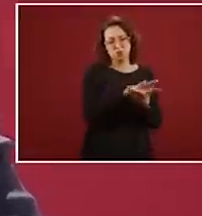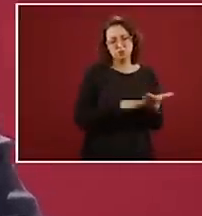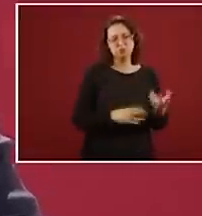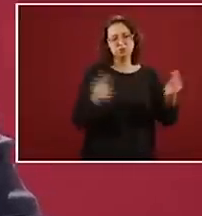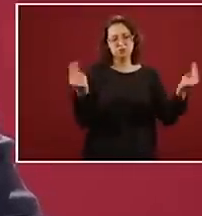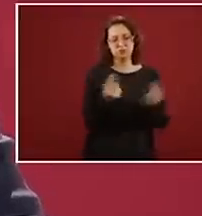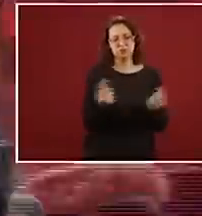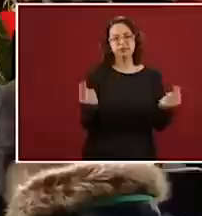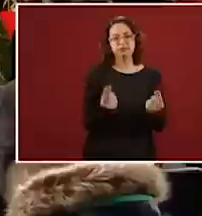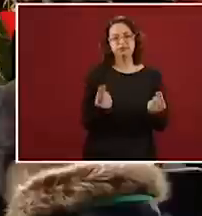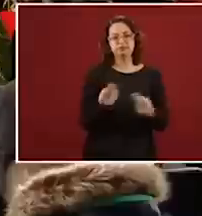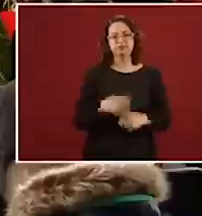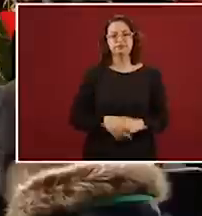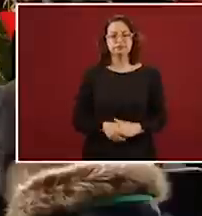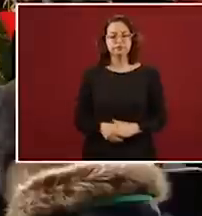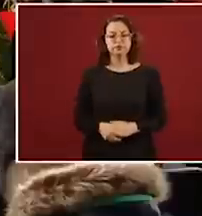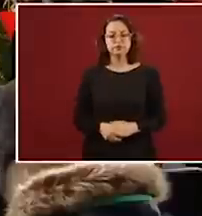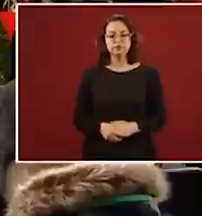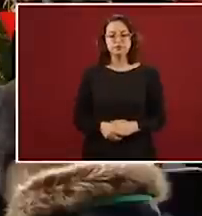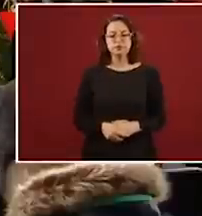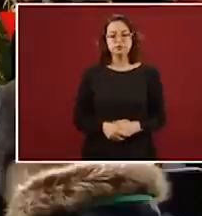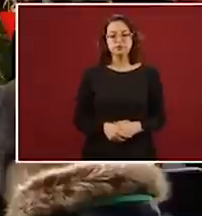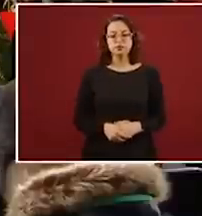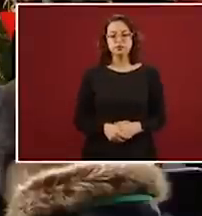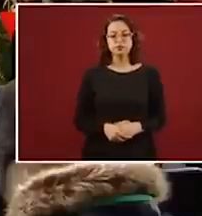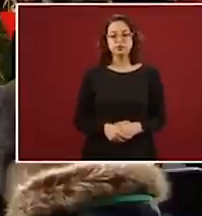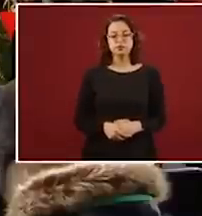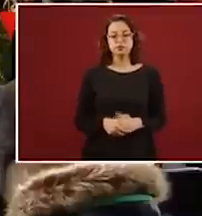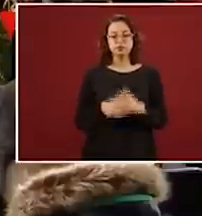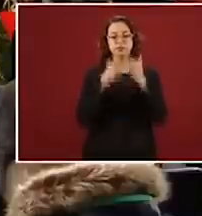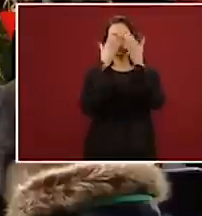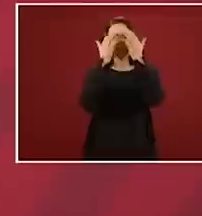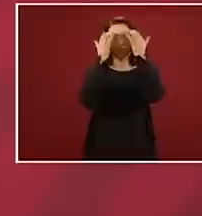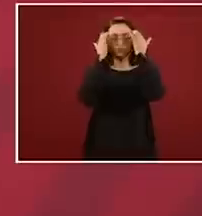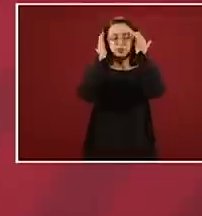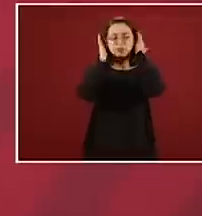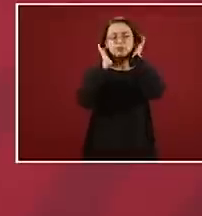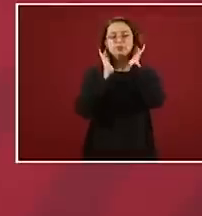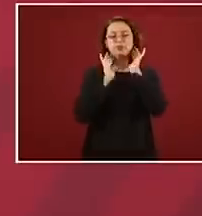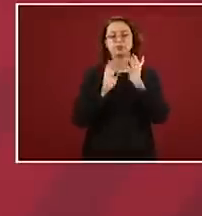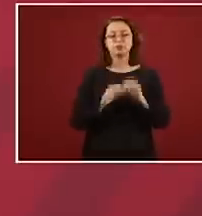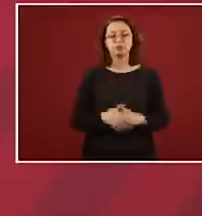necesita. Entonces, no solo sería el que tengan ellos